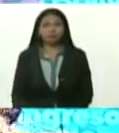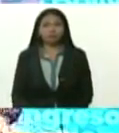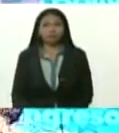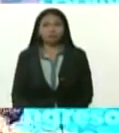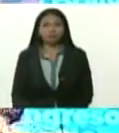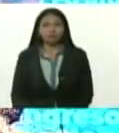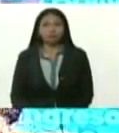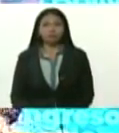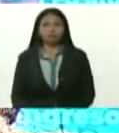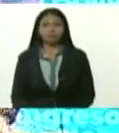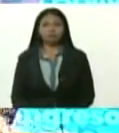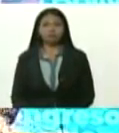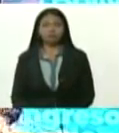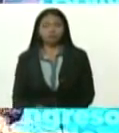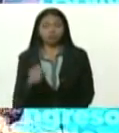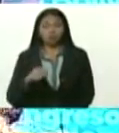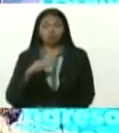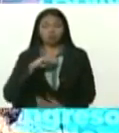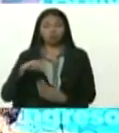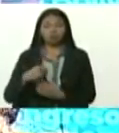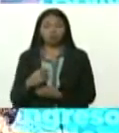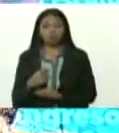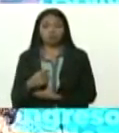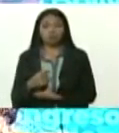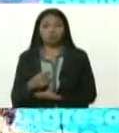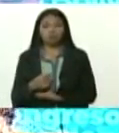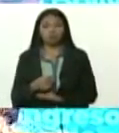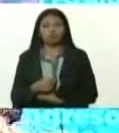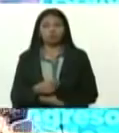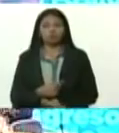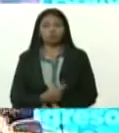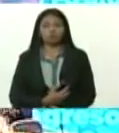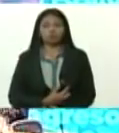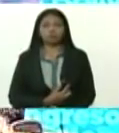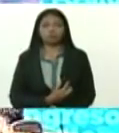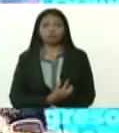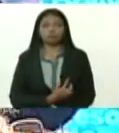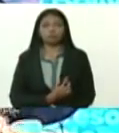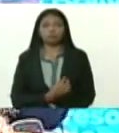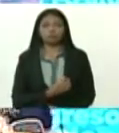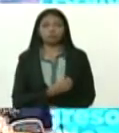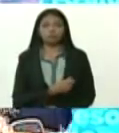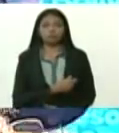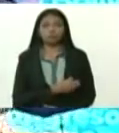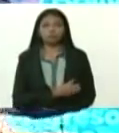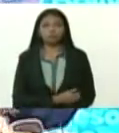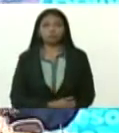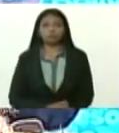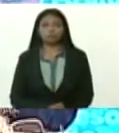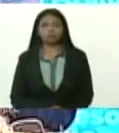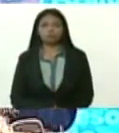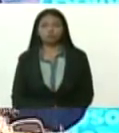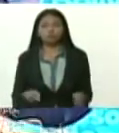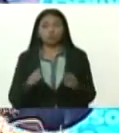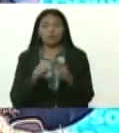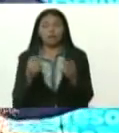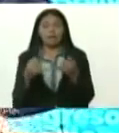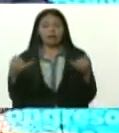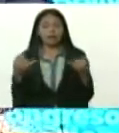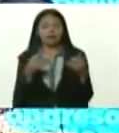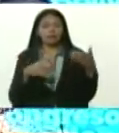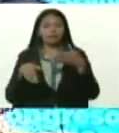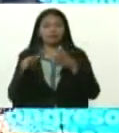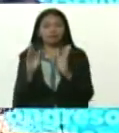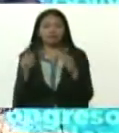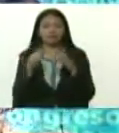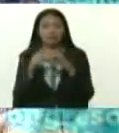Así que hoy nosotros estamos dando un paso más adelante en la línea de construir una